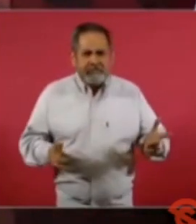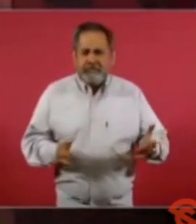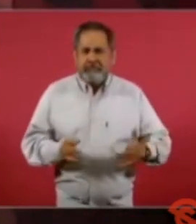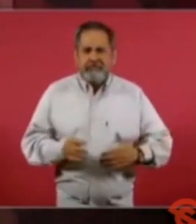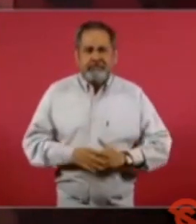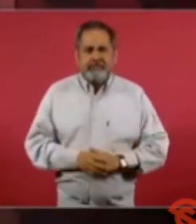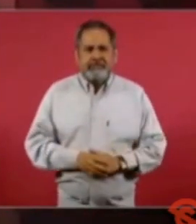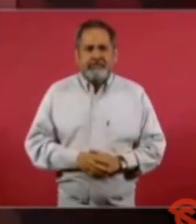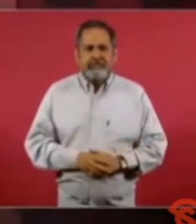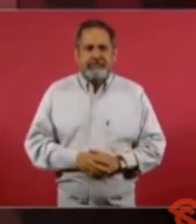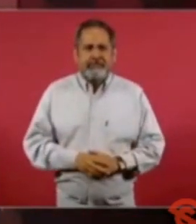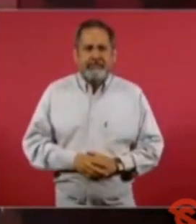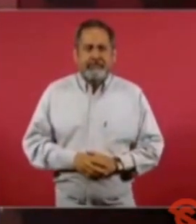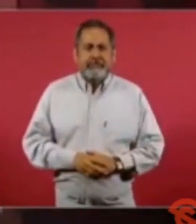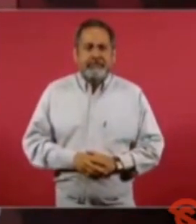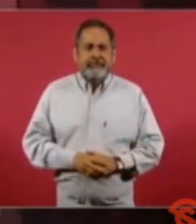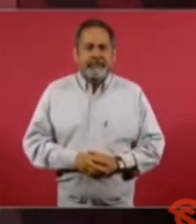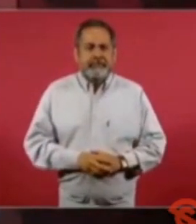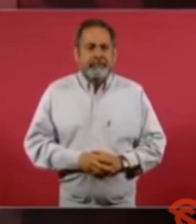en